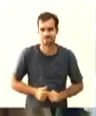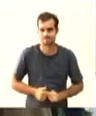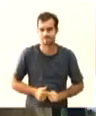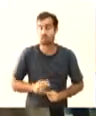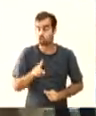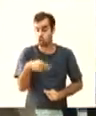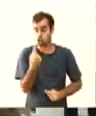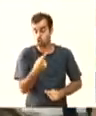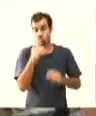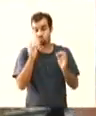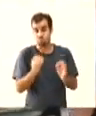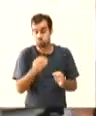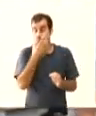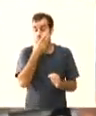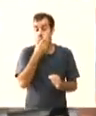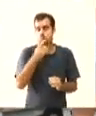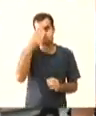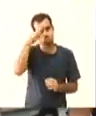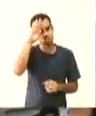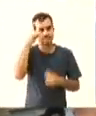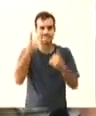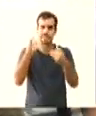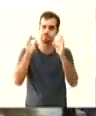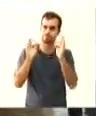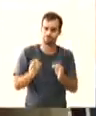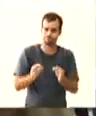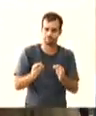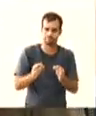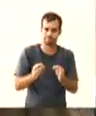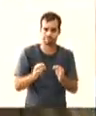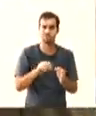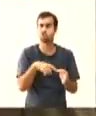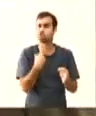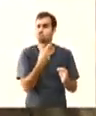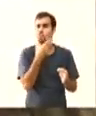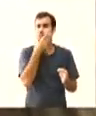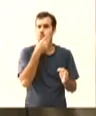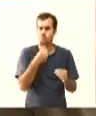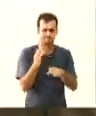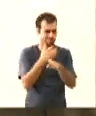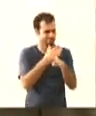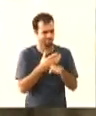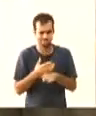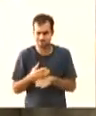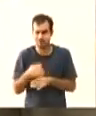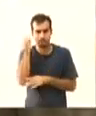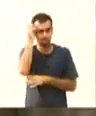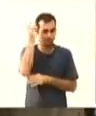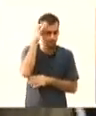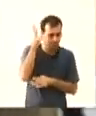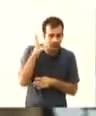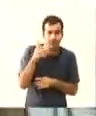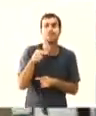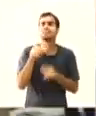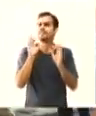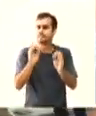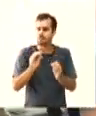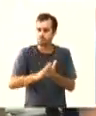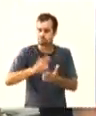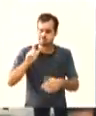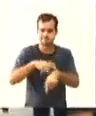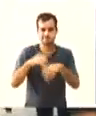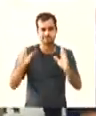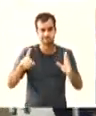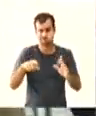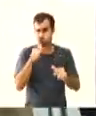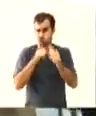hecho. Porque nosotros somos la juventud que nuestro país necesita. Porque somos una juventud diversa, espontánea y comprometida con nuestro tiempo.